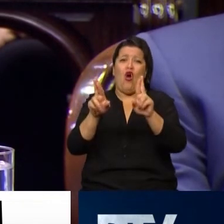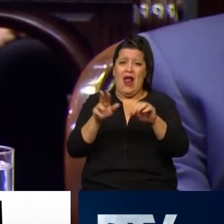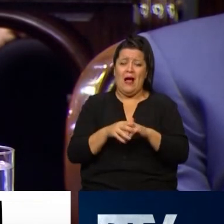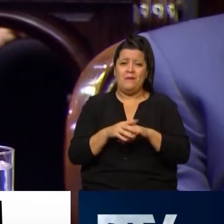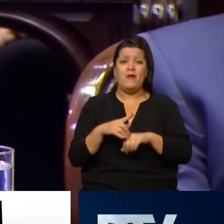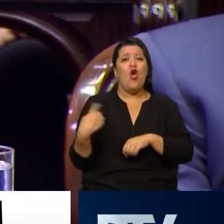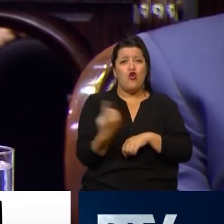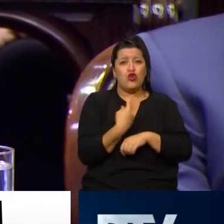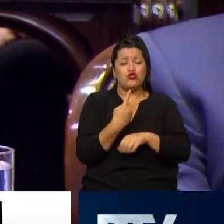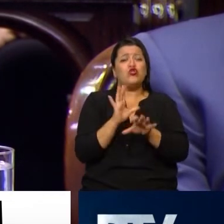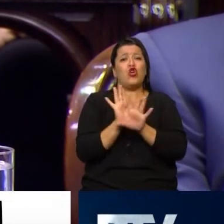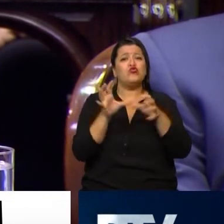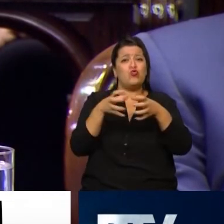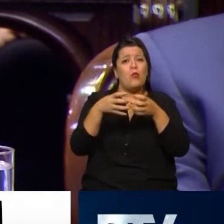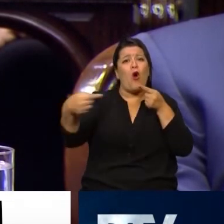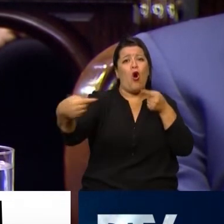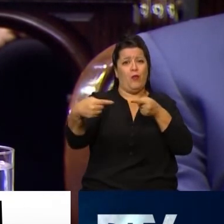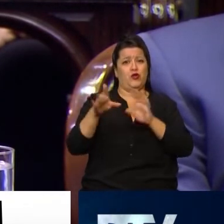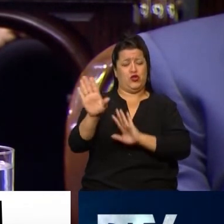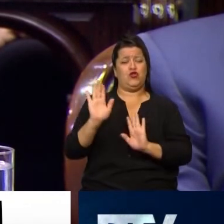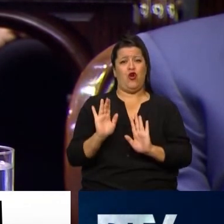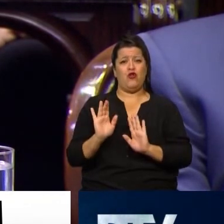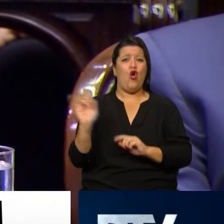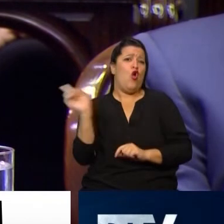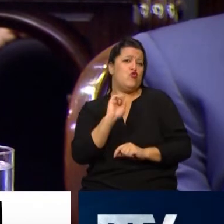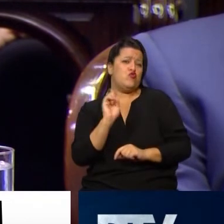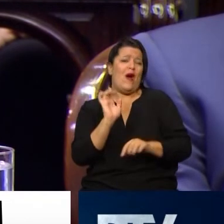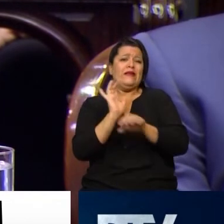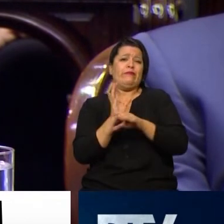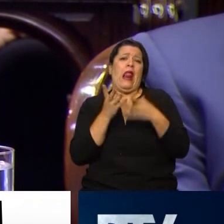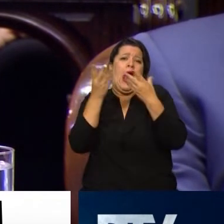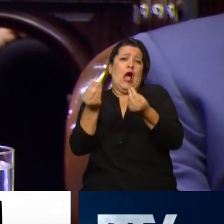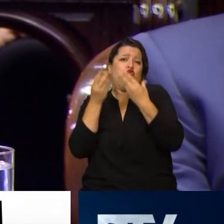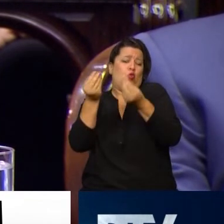Nosotros somos oposición, no estamos para cogobernar.